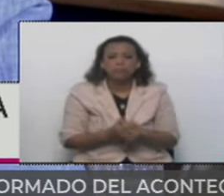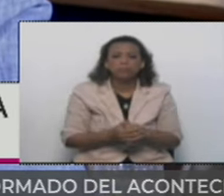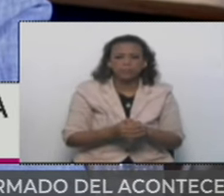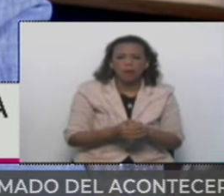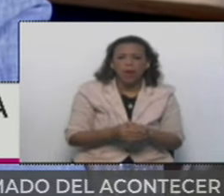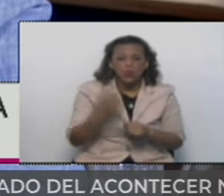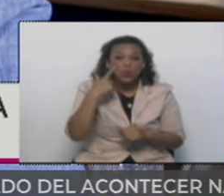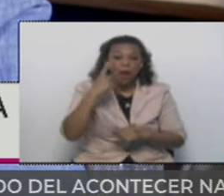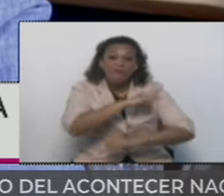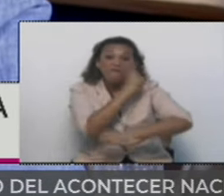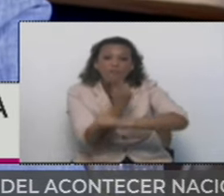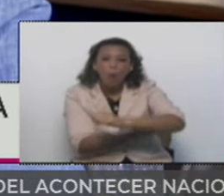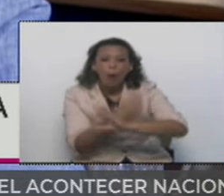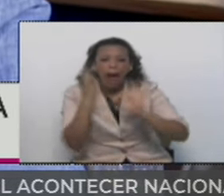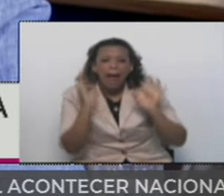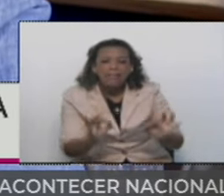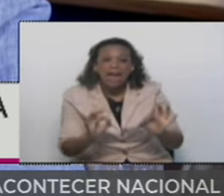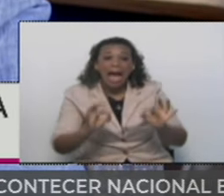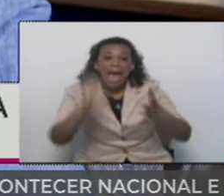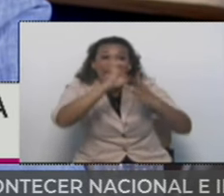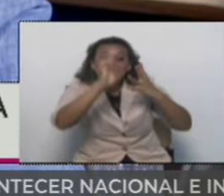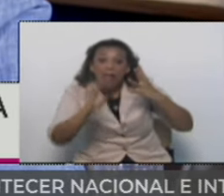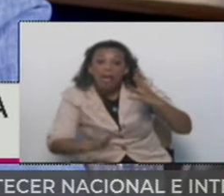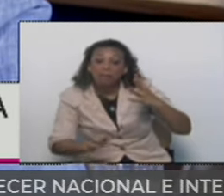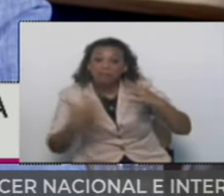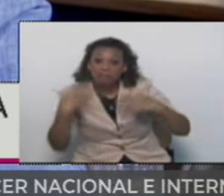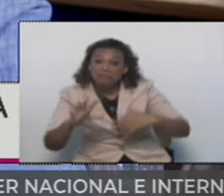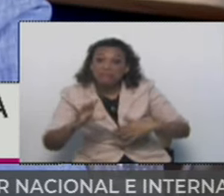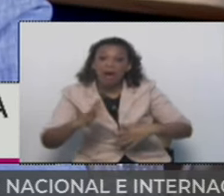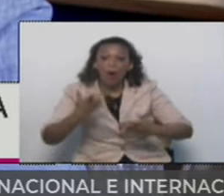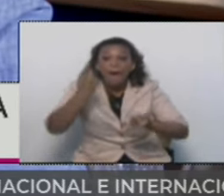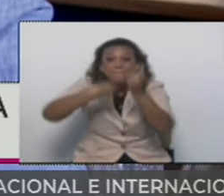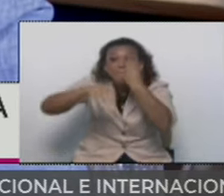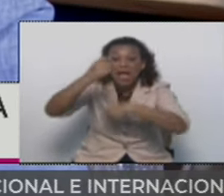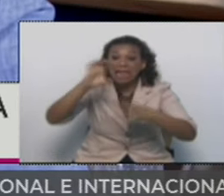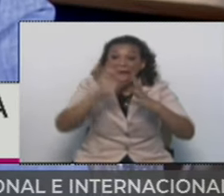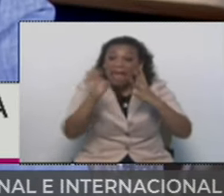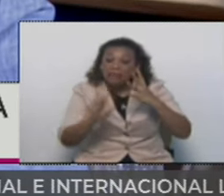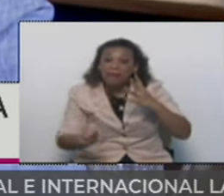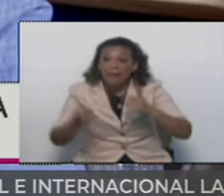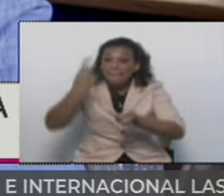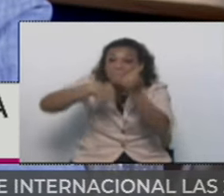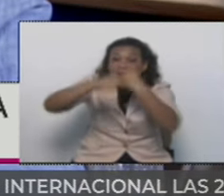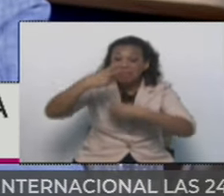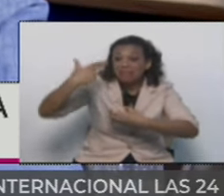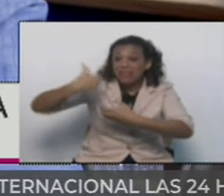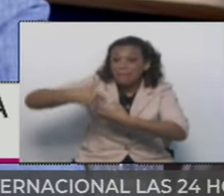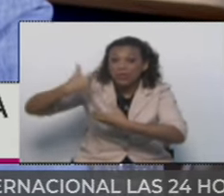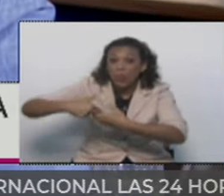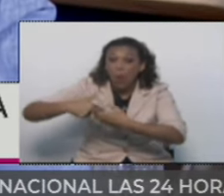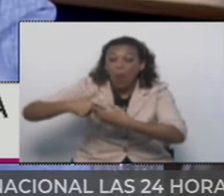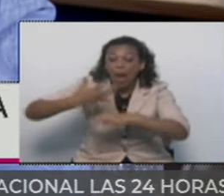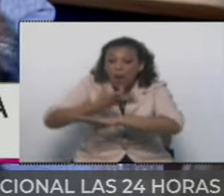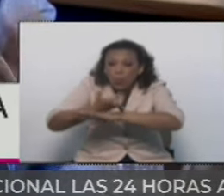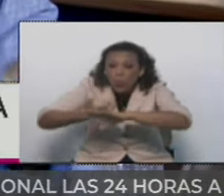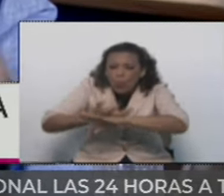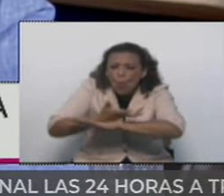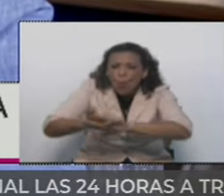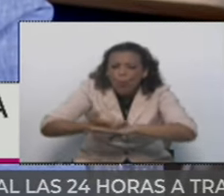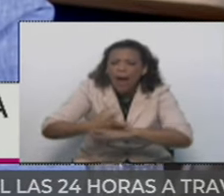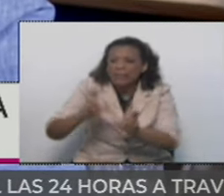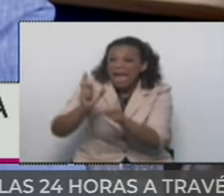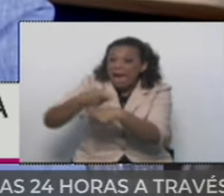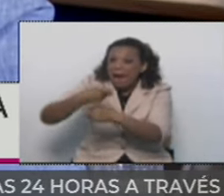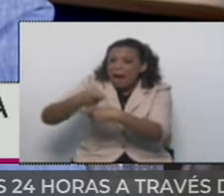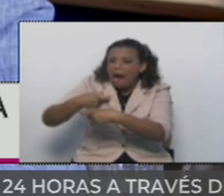Es una superpotencia energética, gran exportadora de energía, de petróleo, de refinados, de gas.